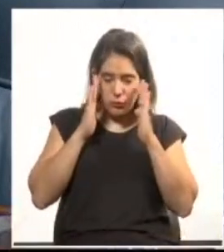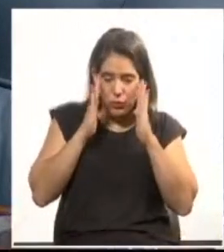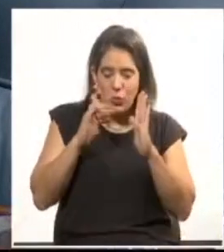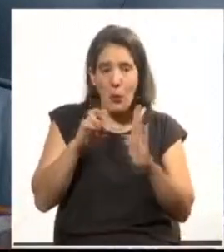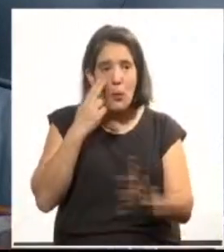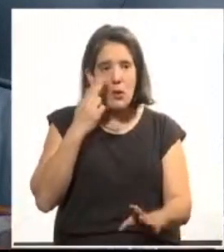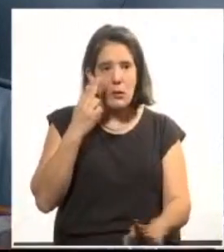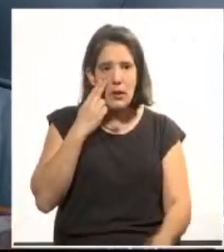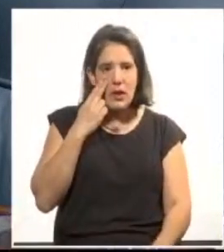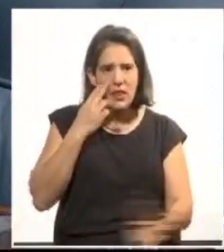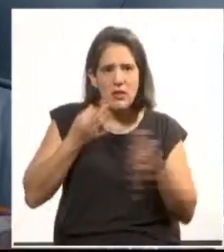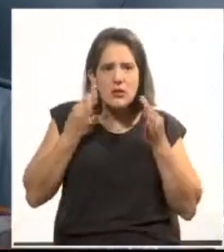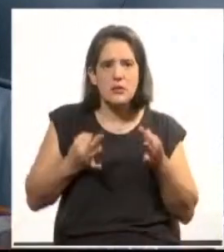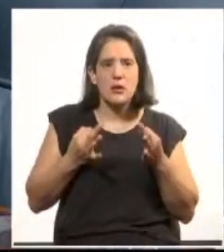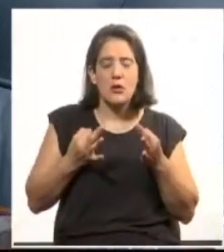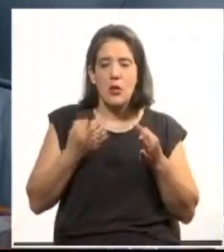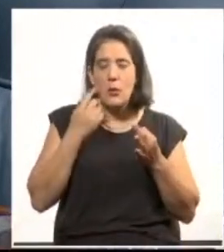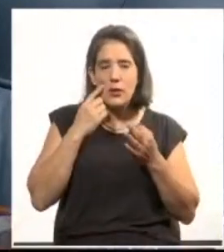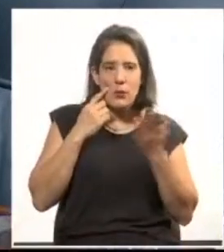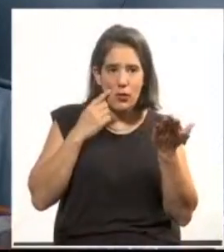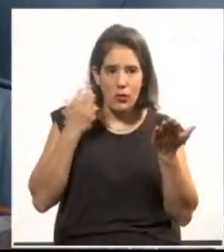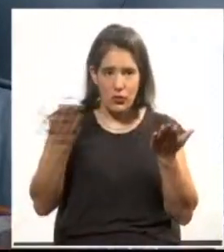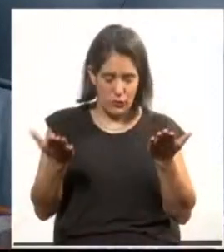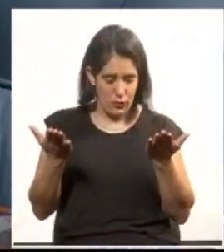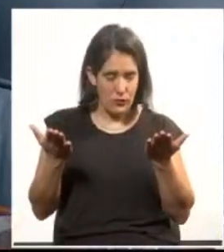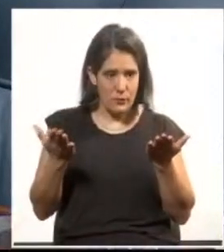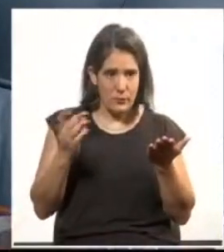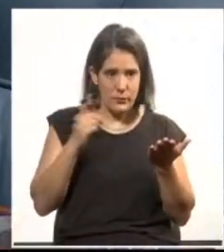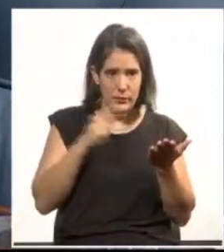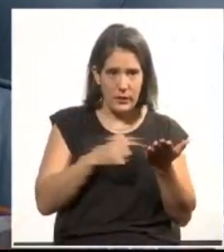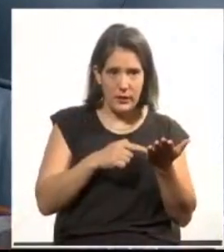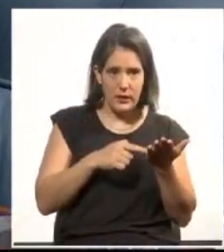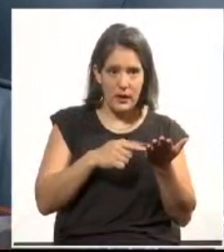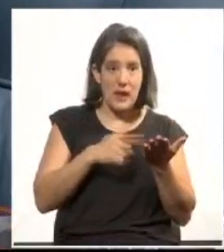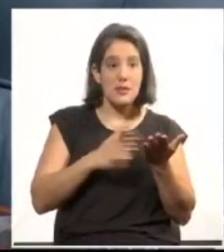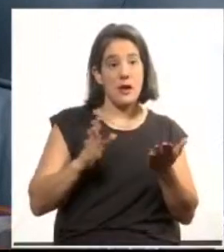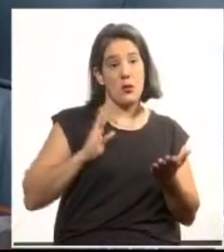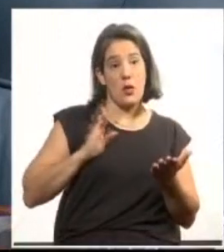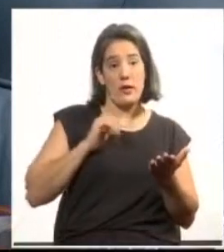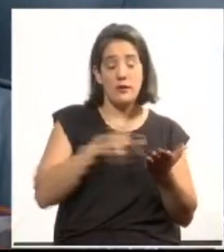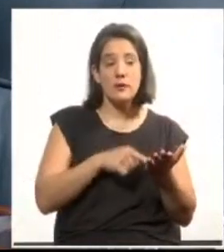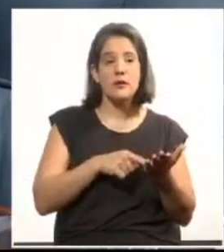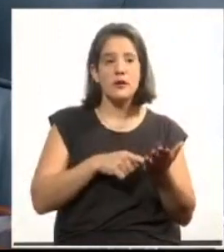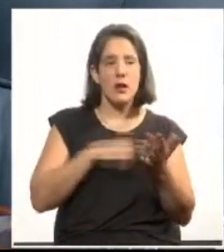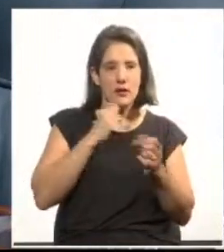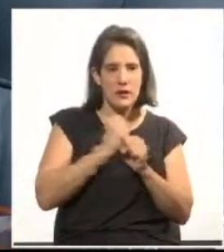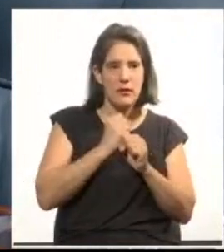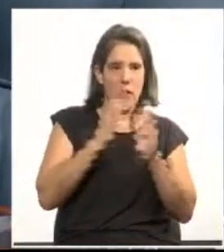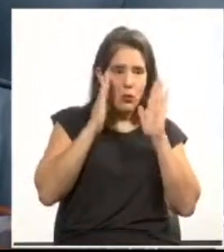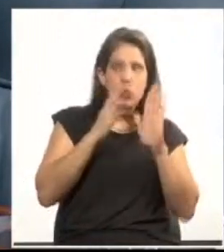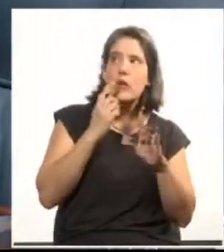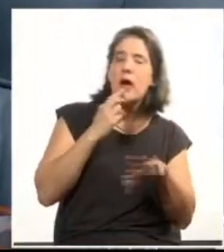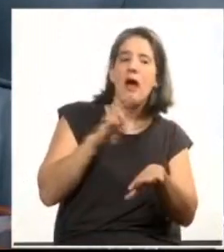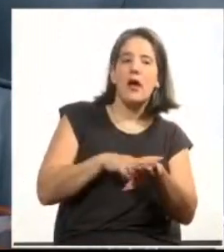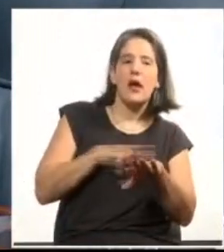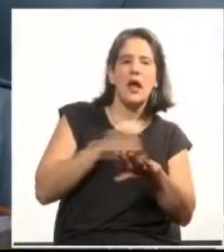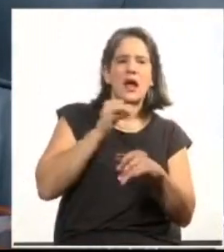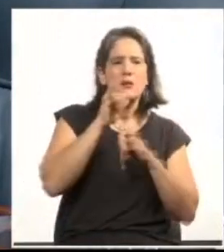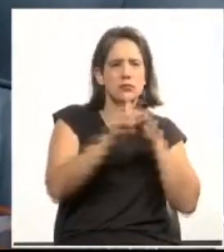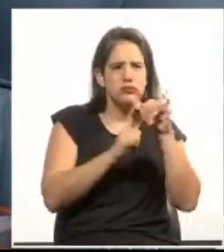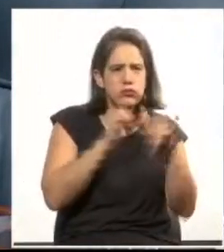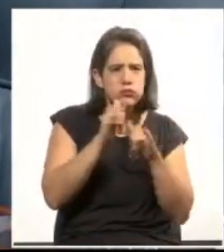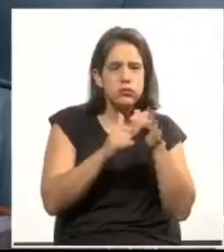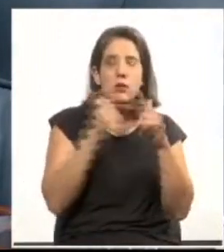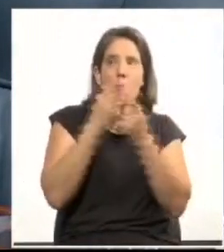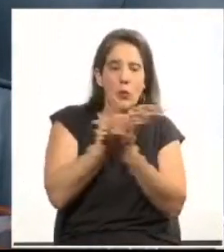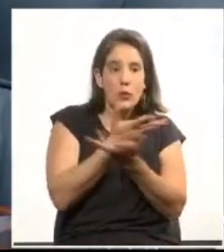serio problema mirando hacia las dos partes involucradas. Hacia las mujeres, trabajar mejor la prevención con más presencia